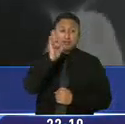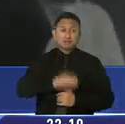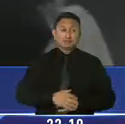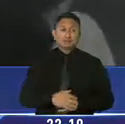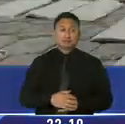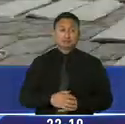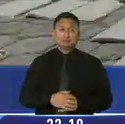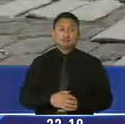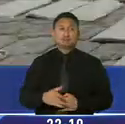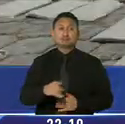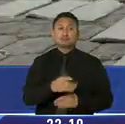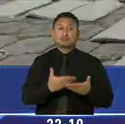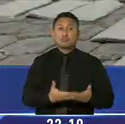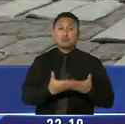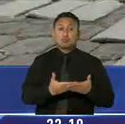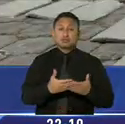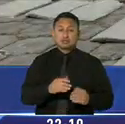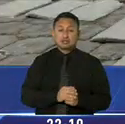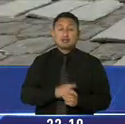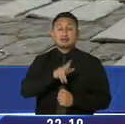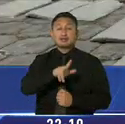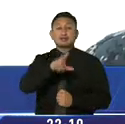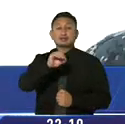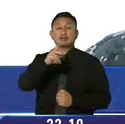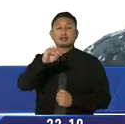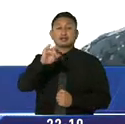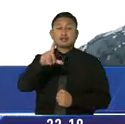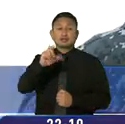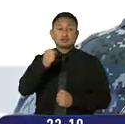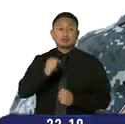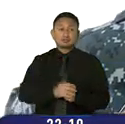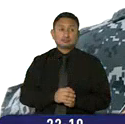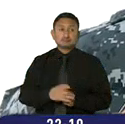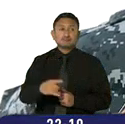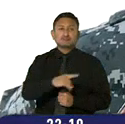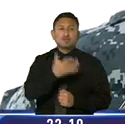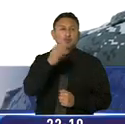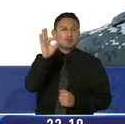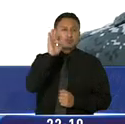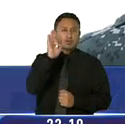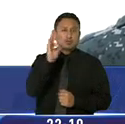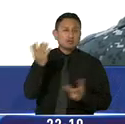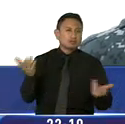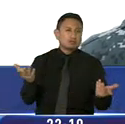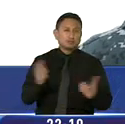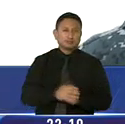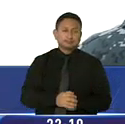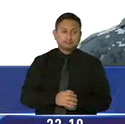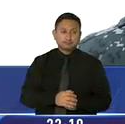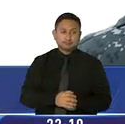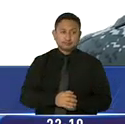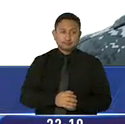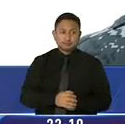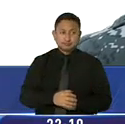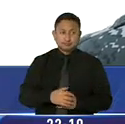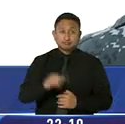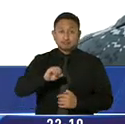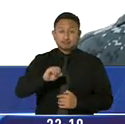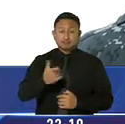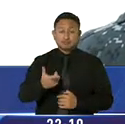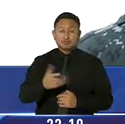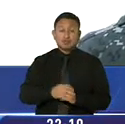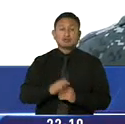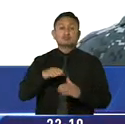peso alcanzaba más de 30 kilos. Esta marihuana iba igual a ser introducida en